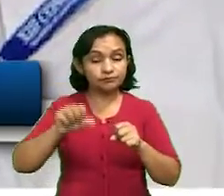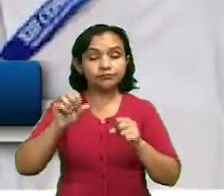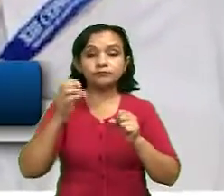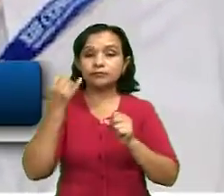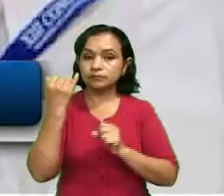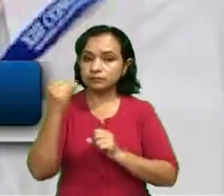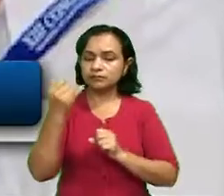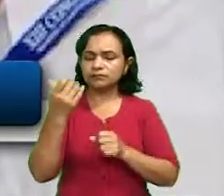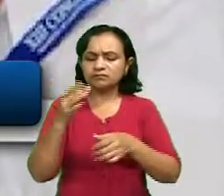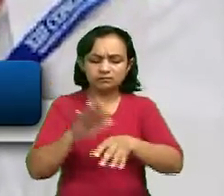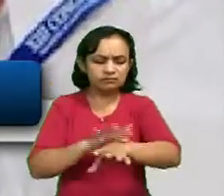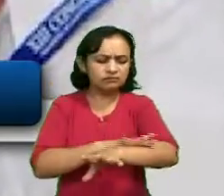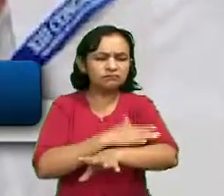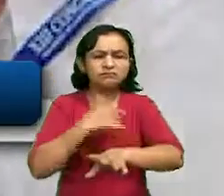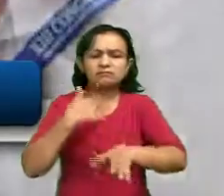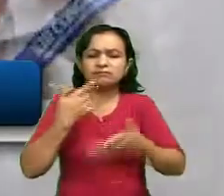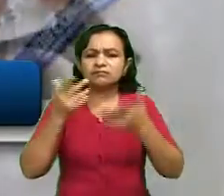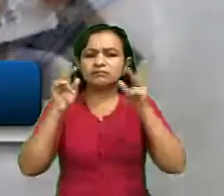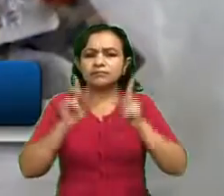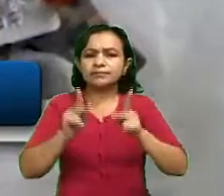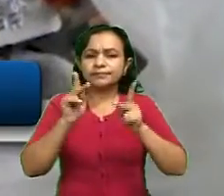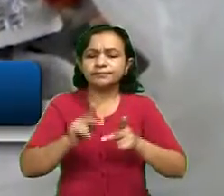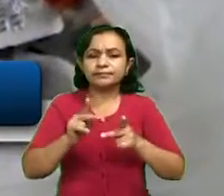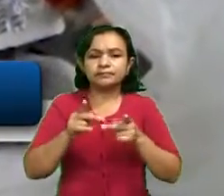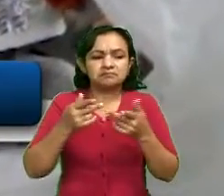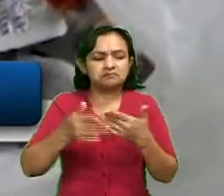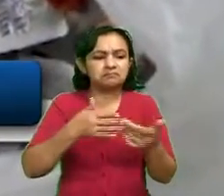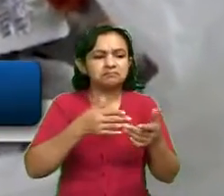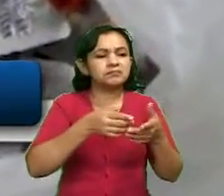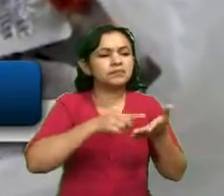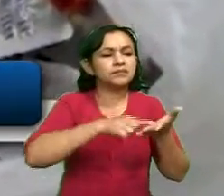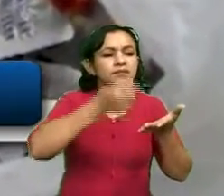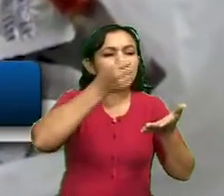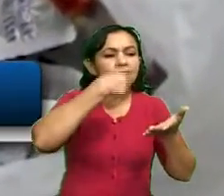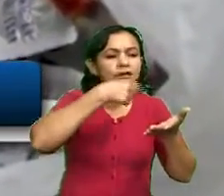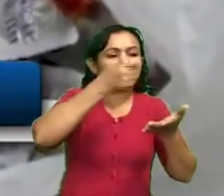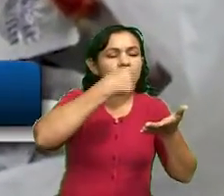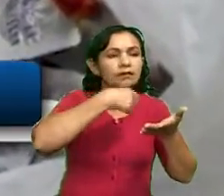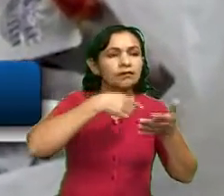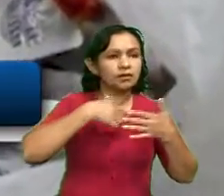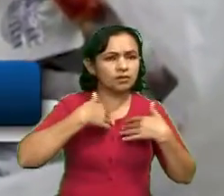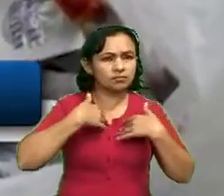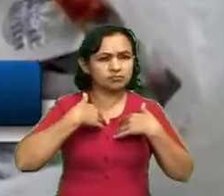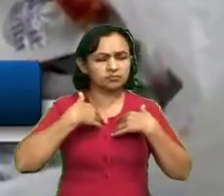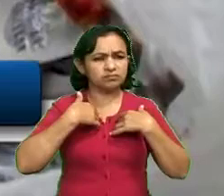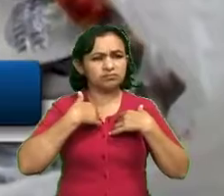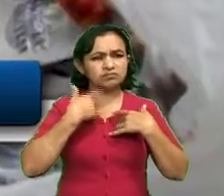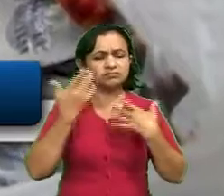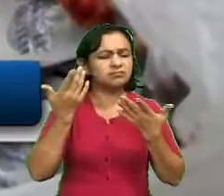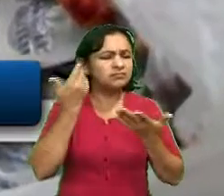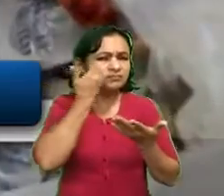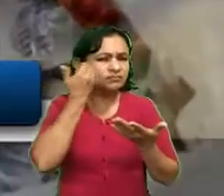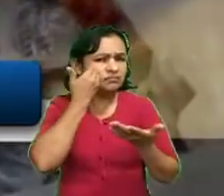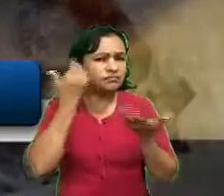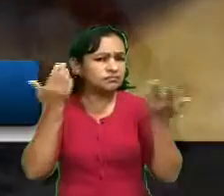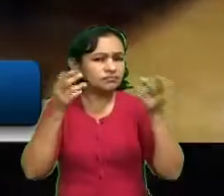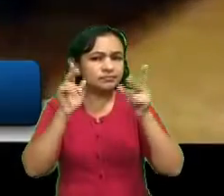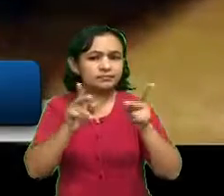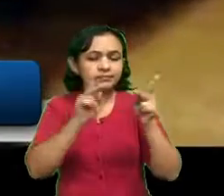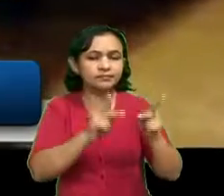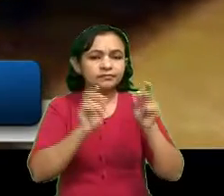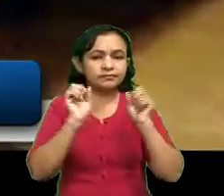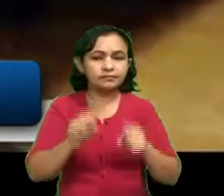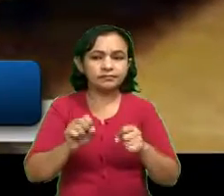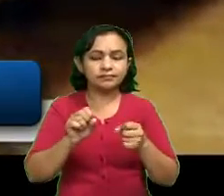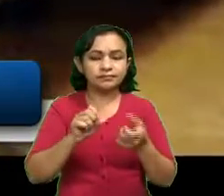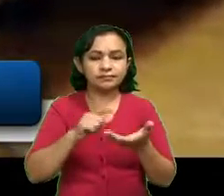Claro que ¿qué sí. ¿Qué síntomas puede presentar si ustedes no supervisaran, por ejemplo, la farmacia? ¿Qué enfermedad tendría esta persona